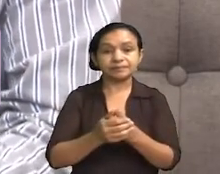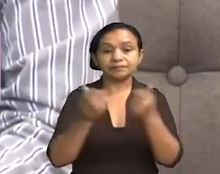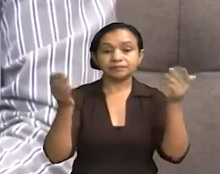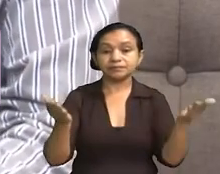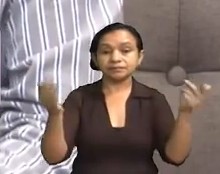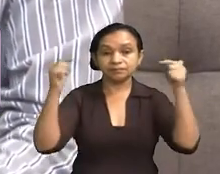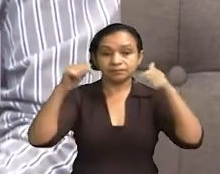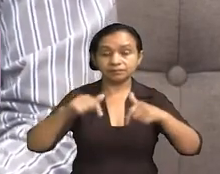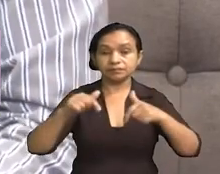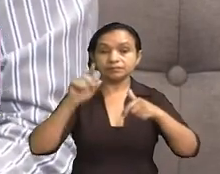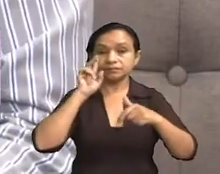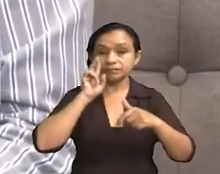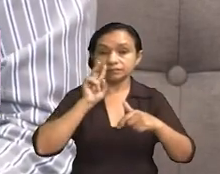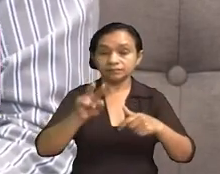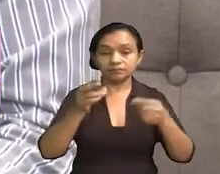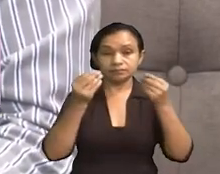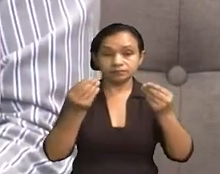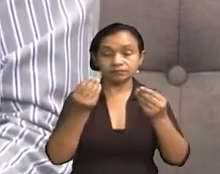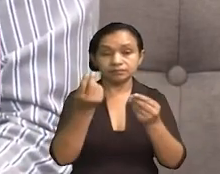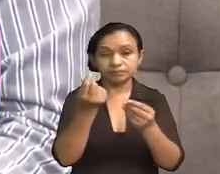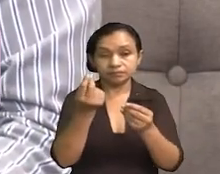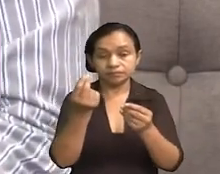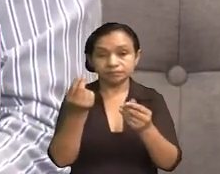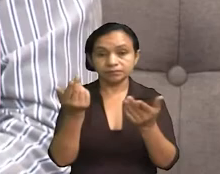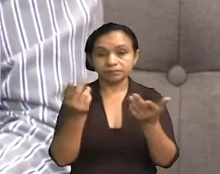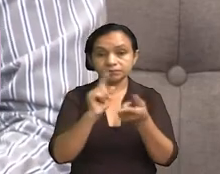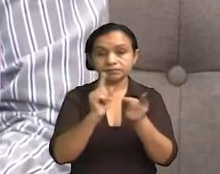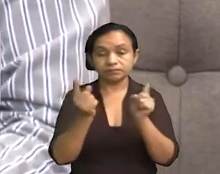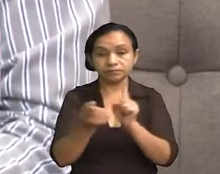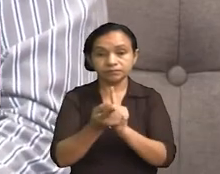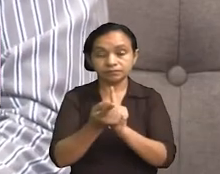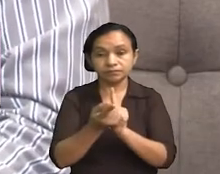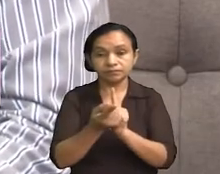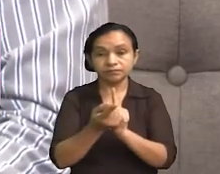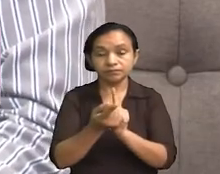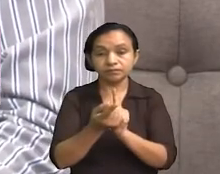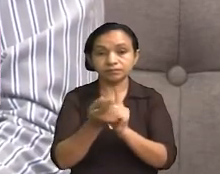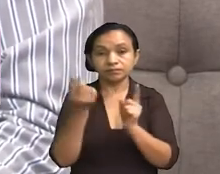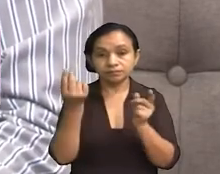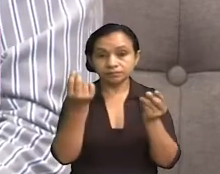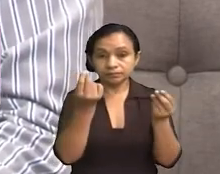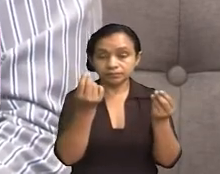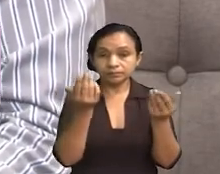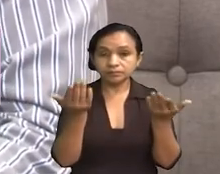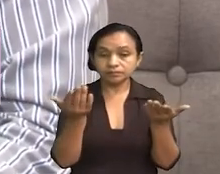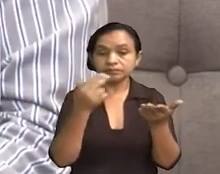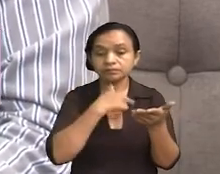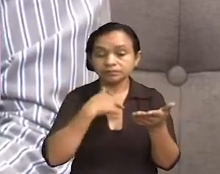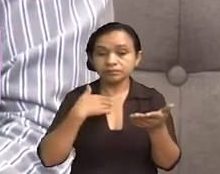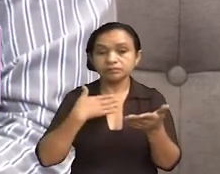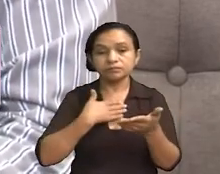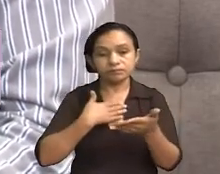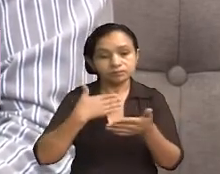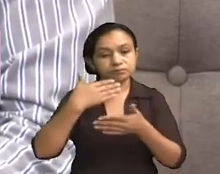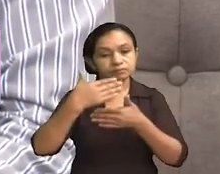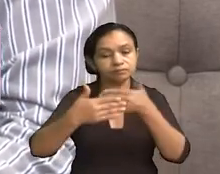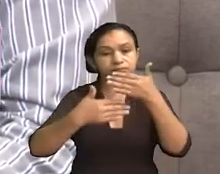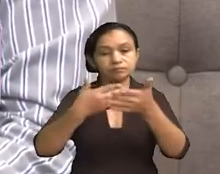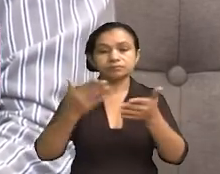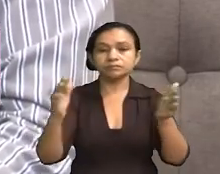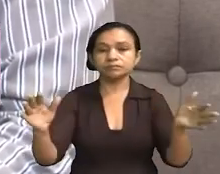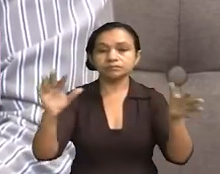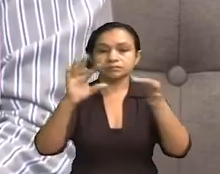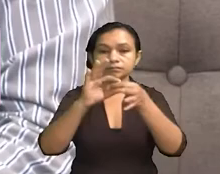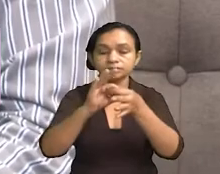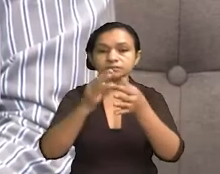hoy día, o sea, tanto la estabilidad monetaria, cambiaria, como las recaudaciones fiscales se han mejorado y esa es parte